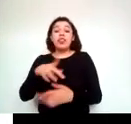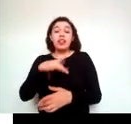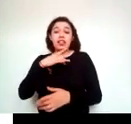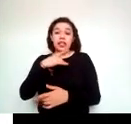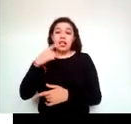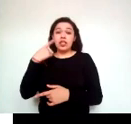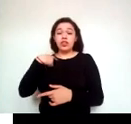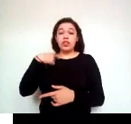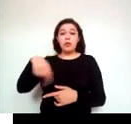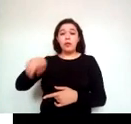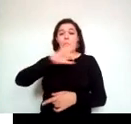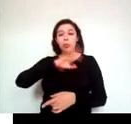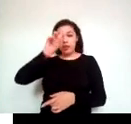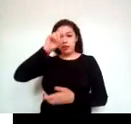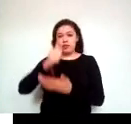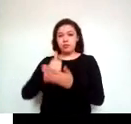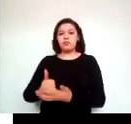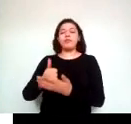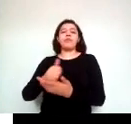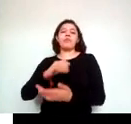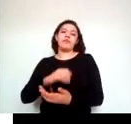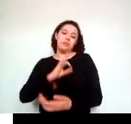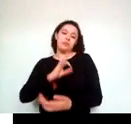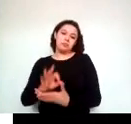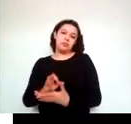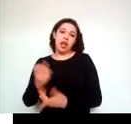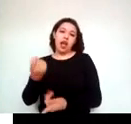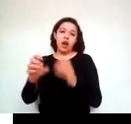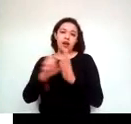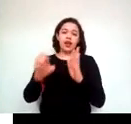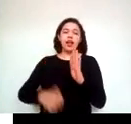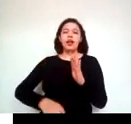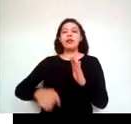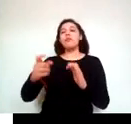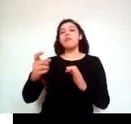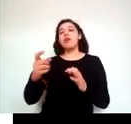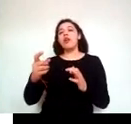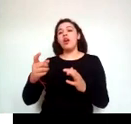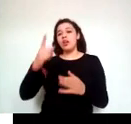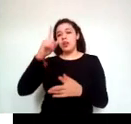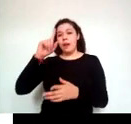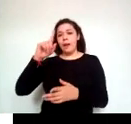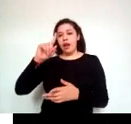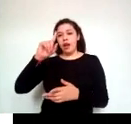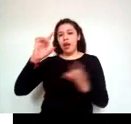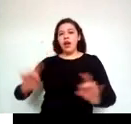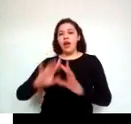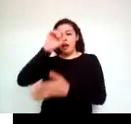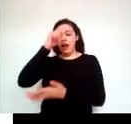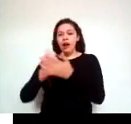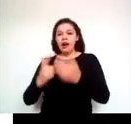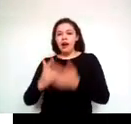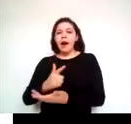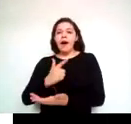pueden tener un trastorno de estrés postraumático. Algunos ejemplos de estos acontecimientos traumáticos que pueden llegar a